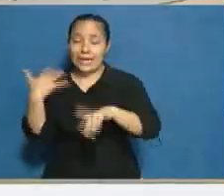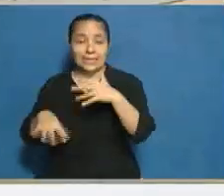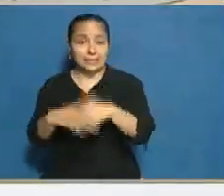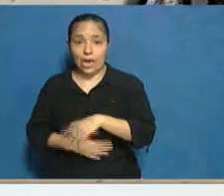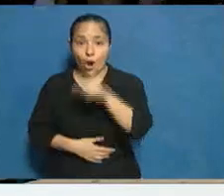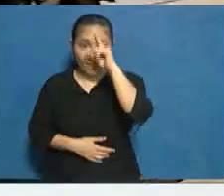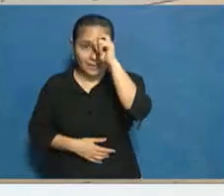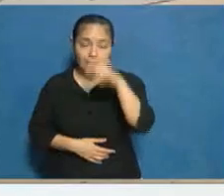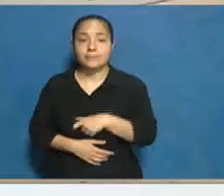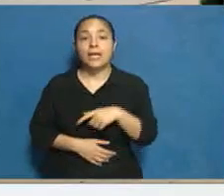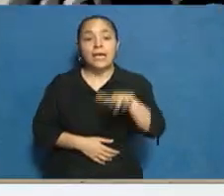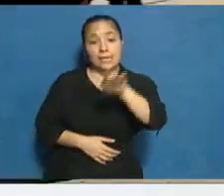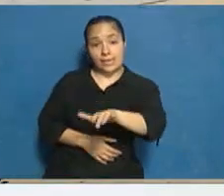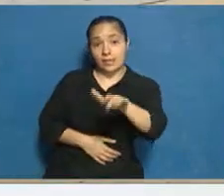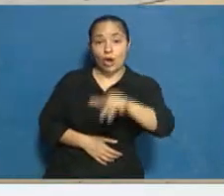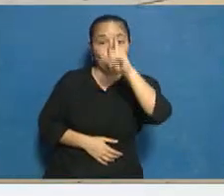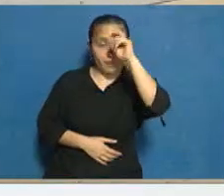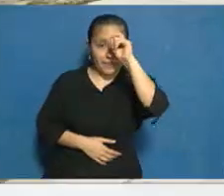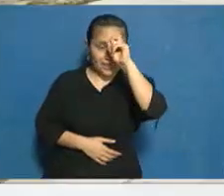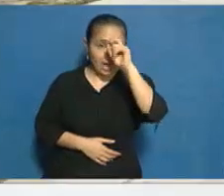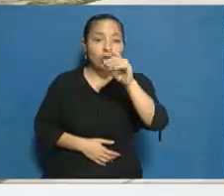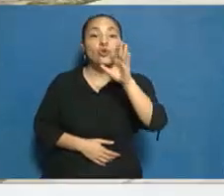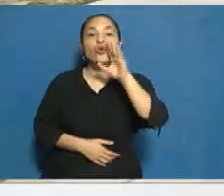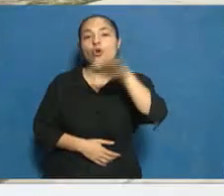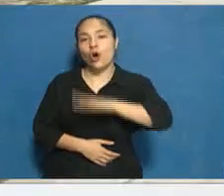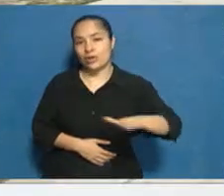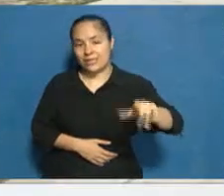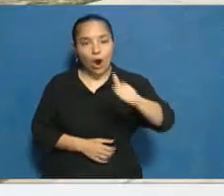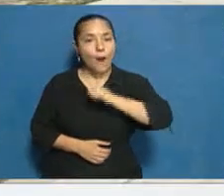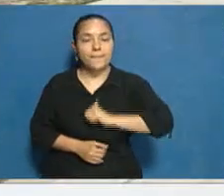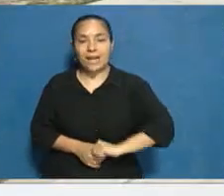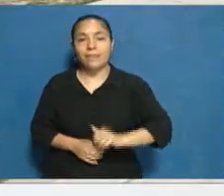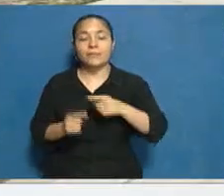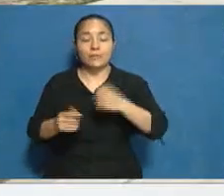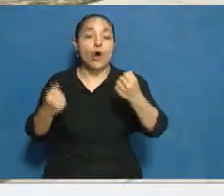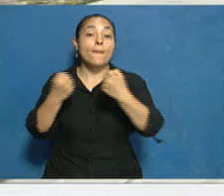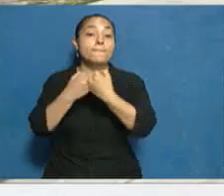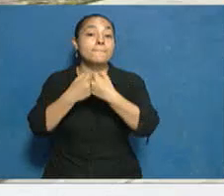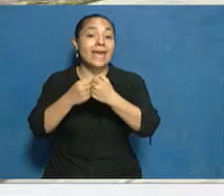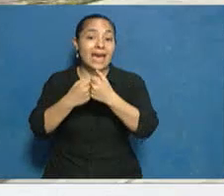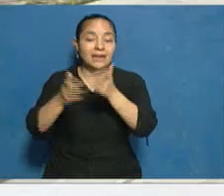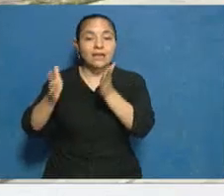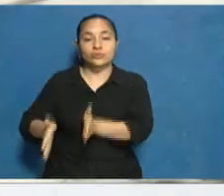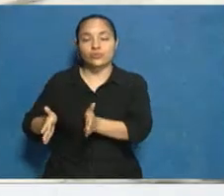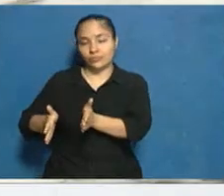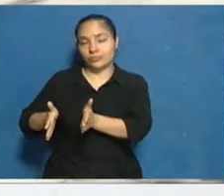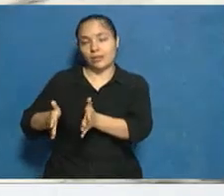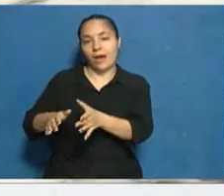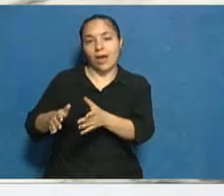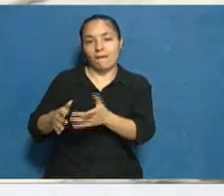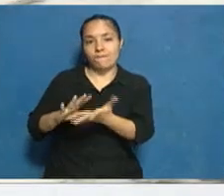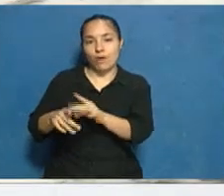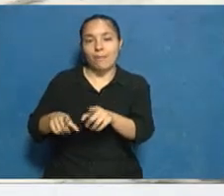menor está en el hospital Noti, tuvo que ser operada y le han colocado unos tutores en una de sus piernas, mientras que su